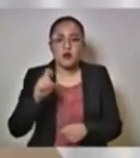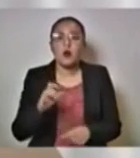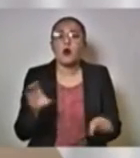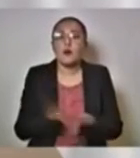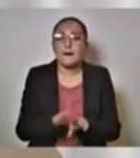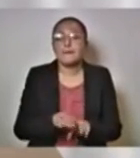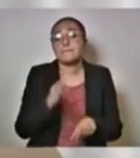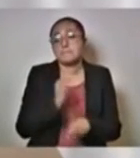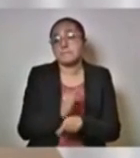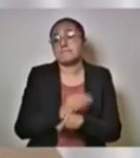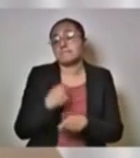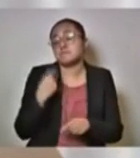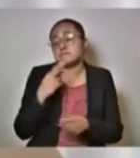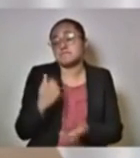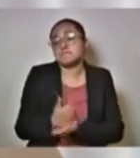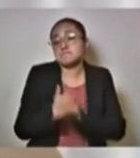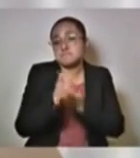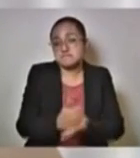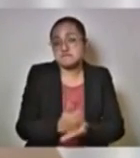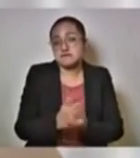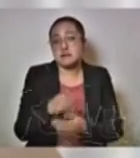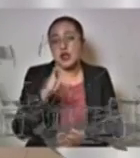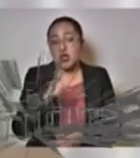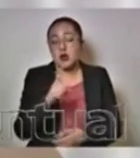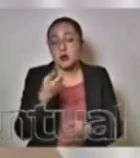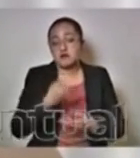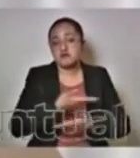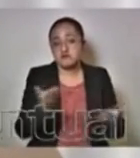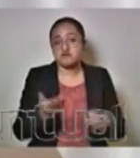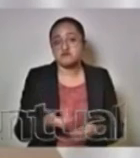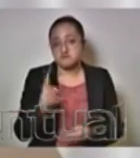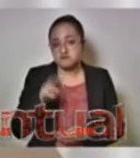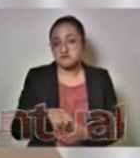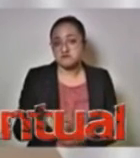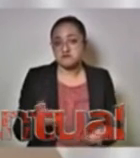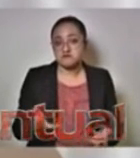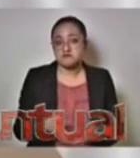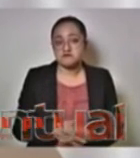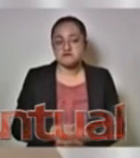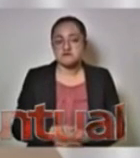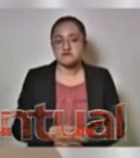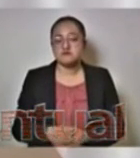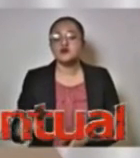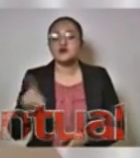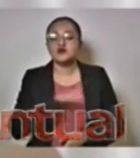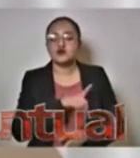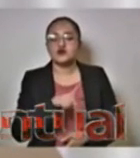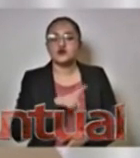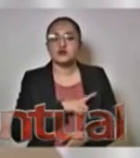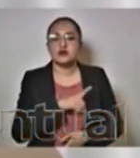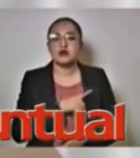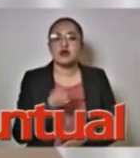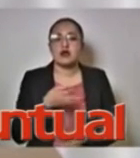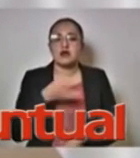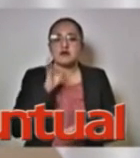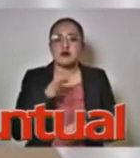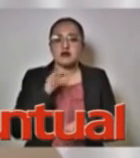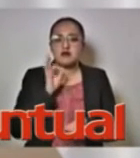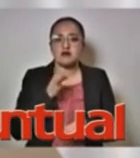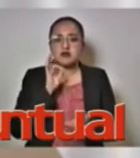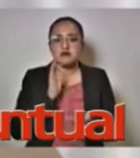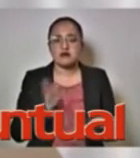de tener agua verdad que sí solamente estar tomando café